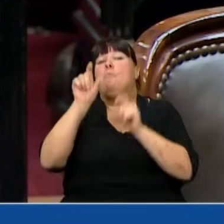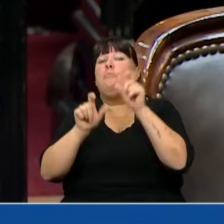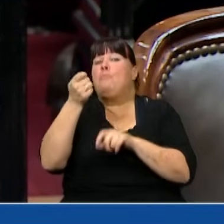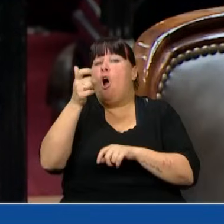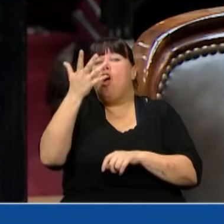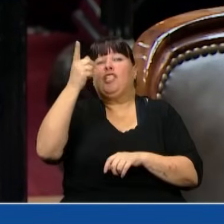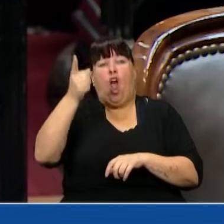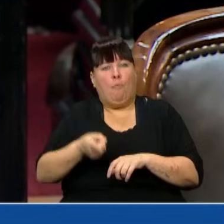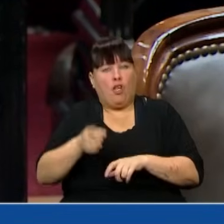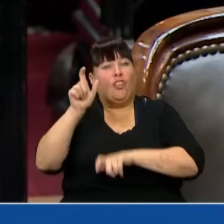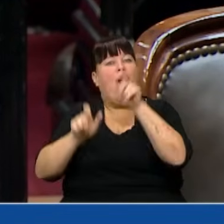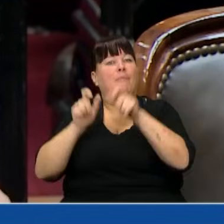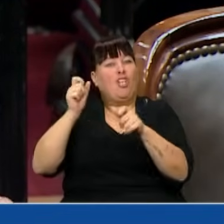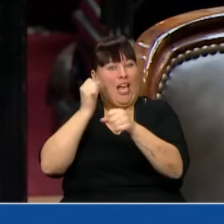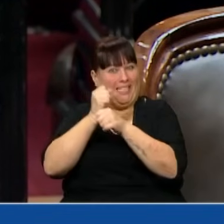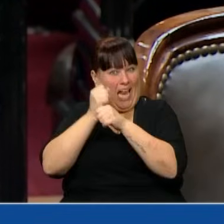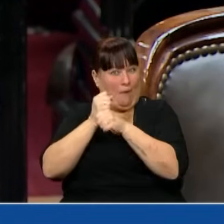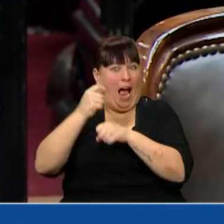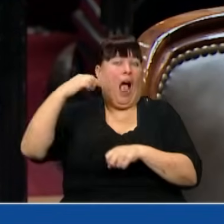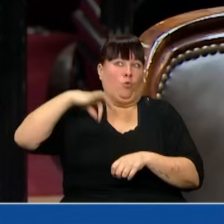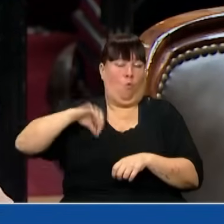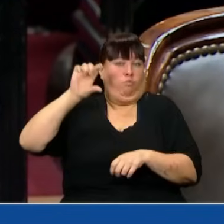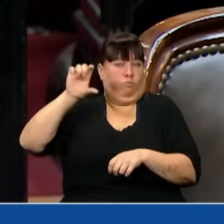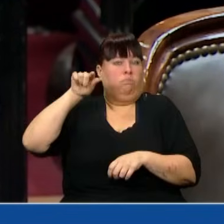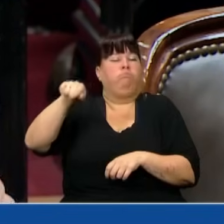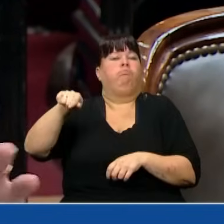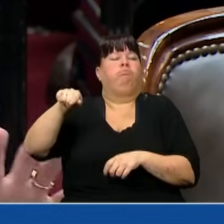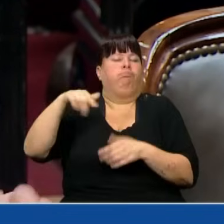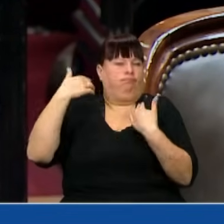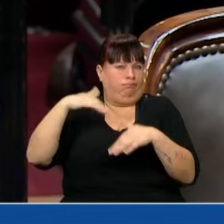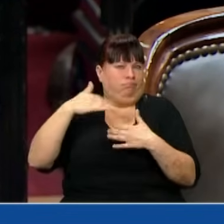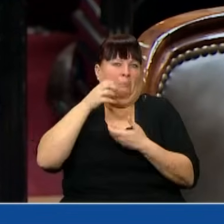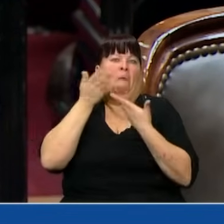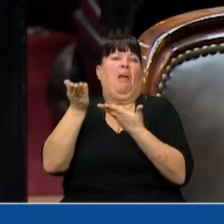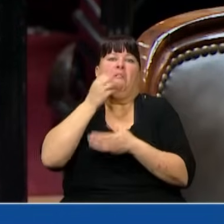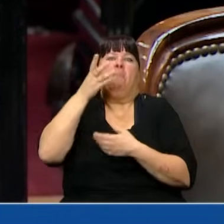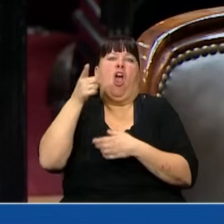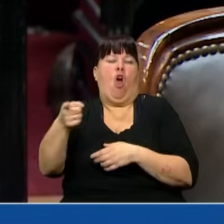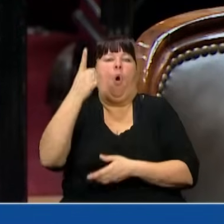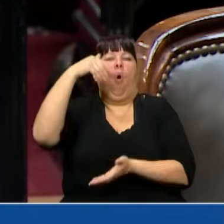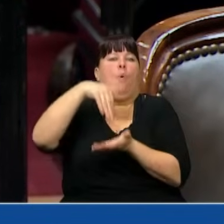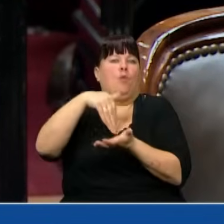el 5% de los trabajadores de mayores ingresos van a recibir un enorme beneficio,